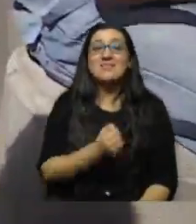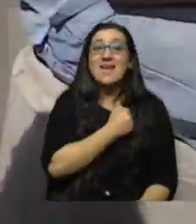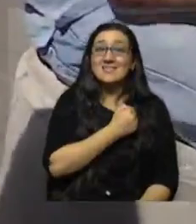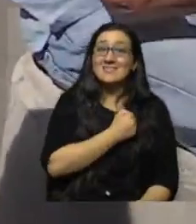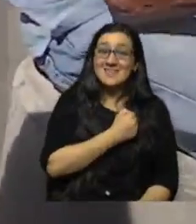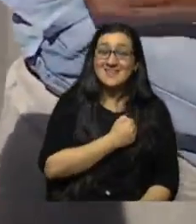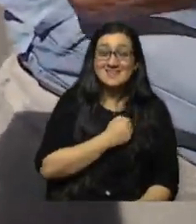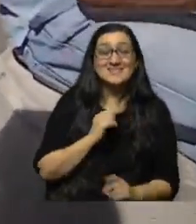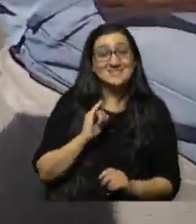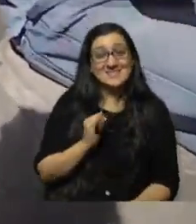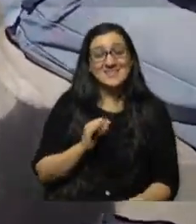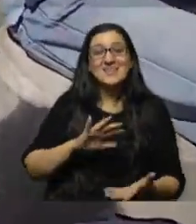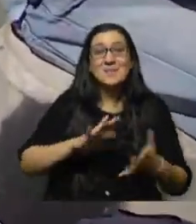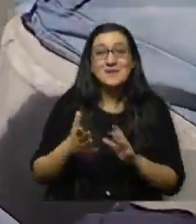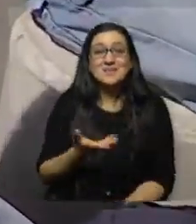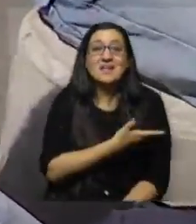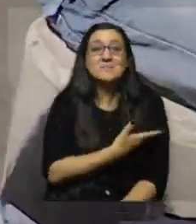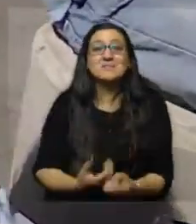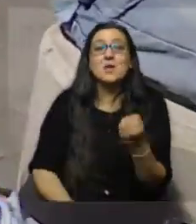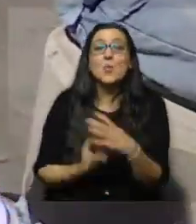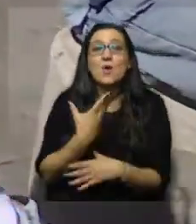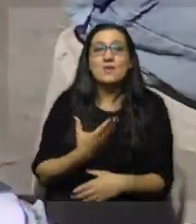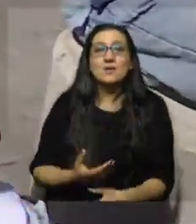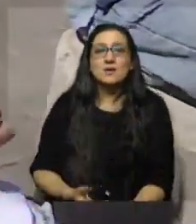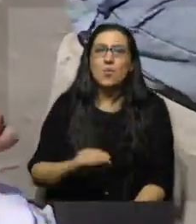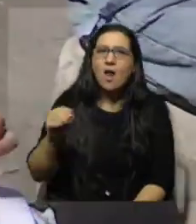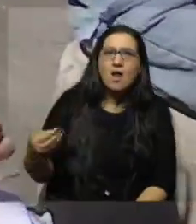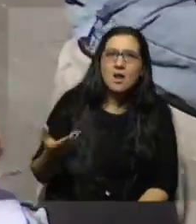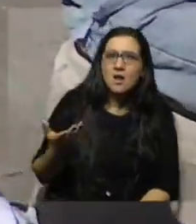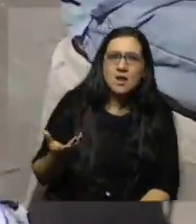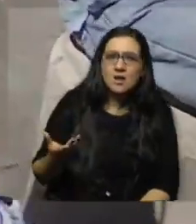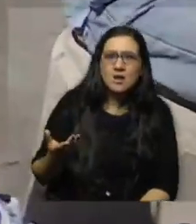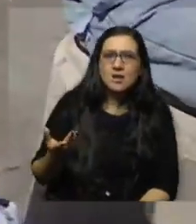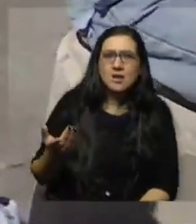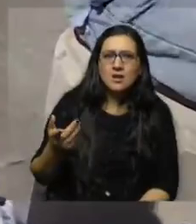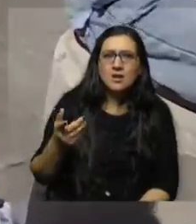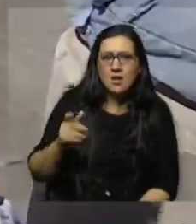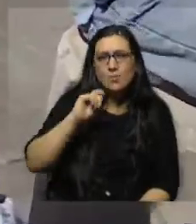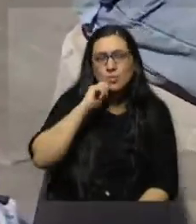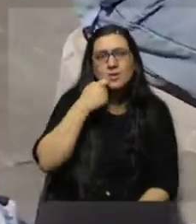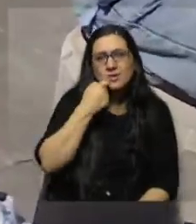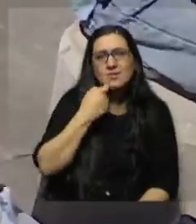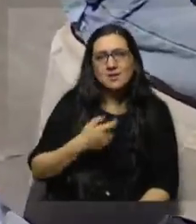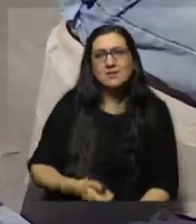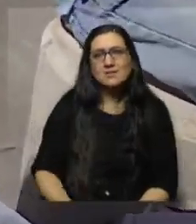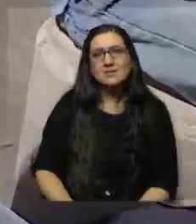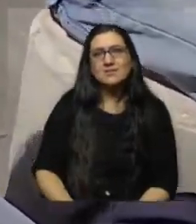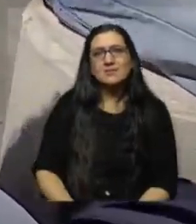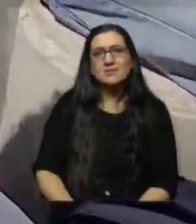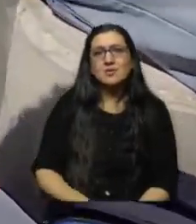usted. ¿Y qué te parece la camiseta nueva esa con árabe? ¿Cuál? La que mostró. No, sí, re linda. Sí. ¿Cómo